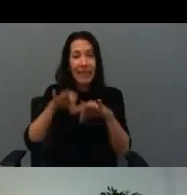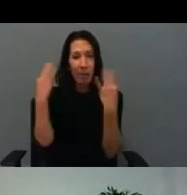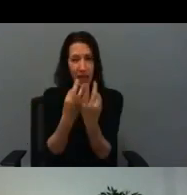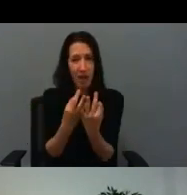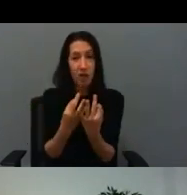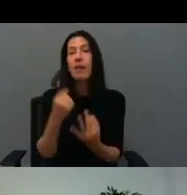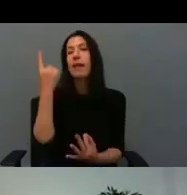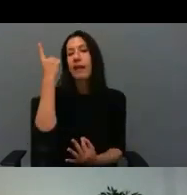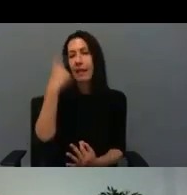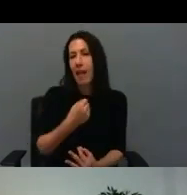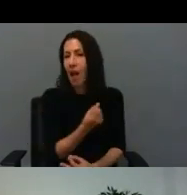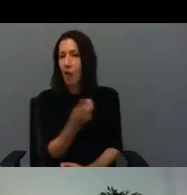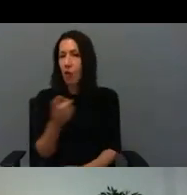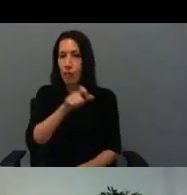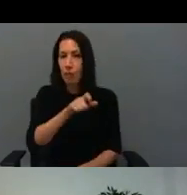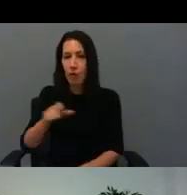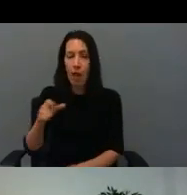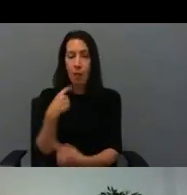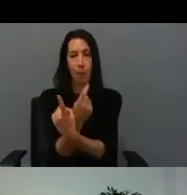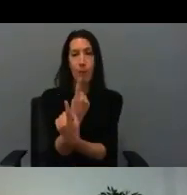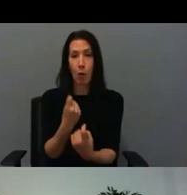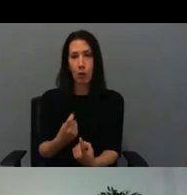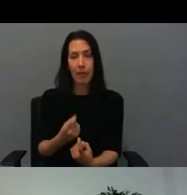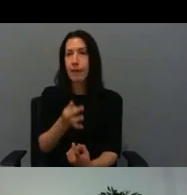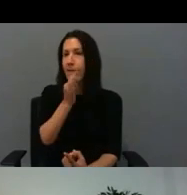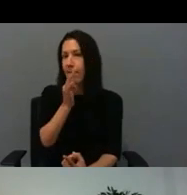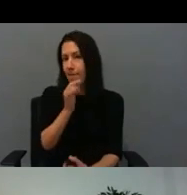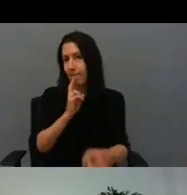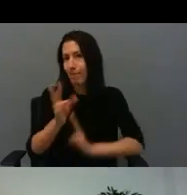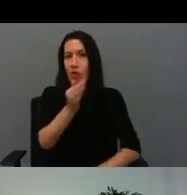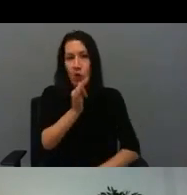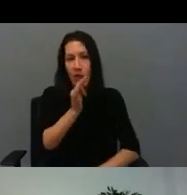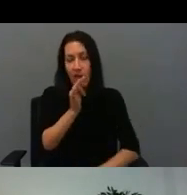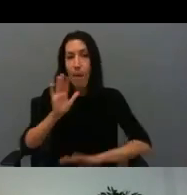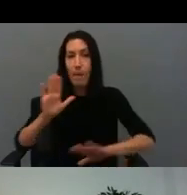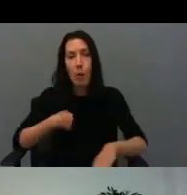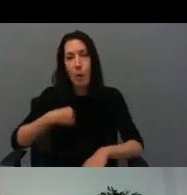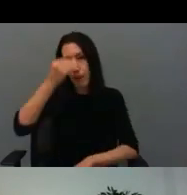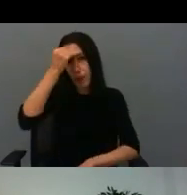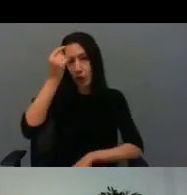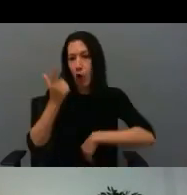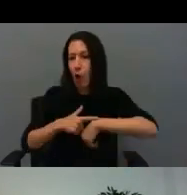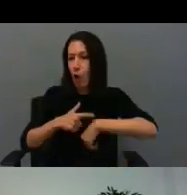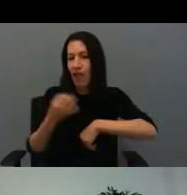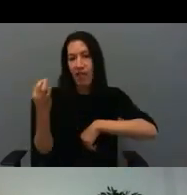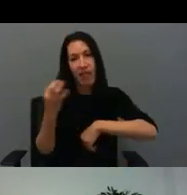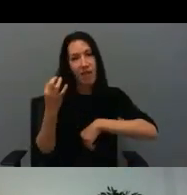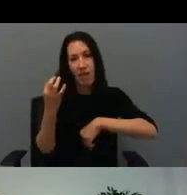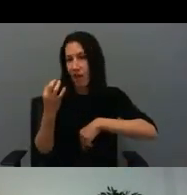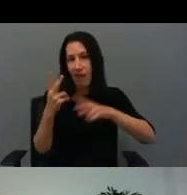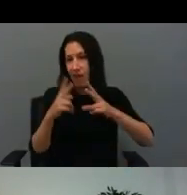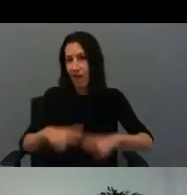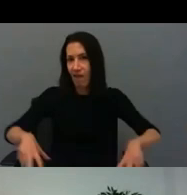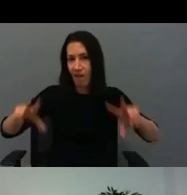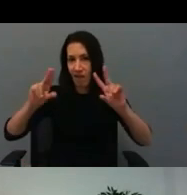que algunas preguntas se han quedado todavía sin responder, pero creo que tenemos que ir poniendo un fin